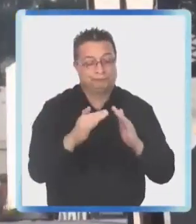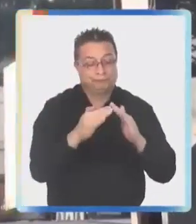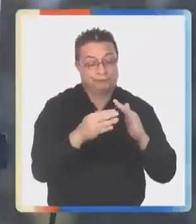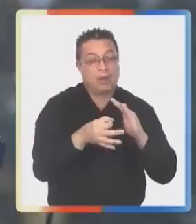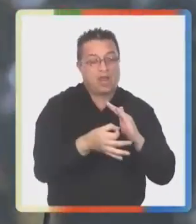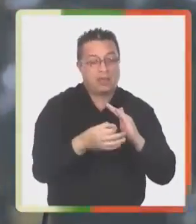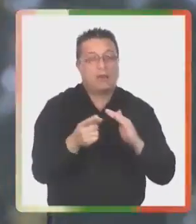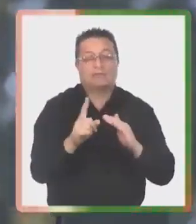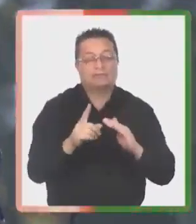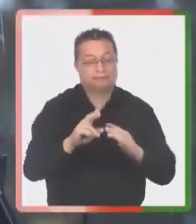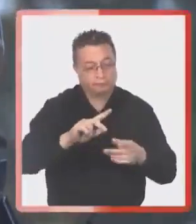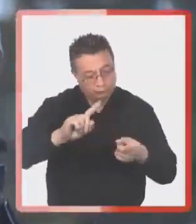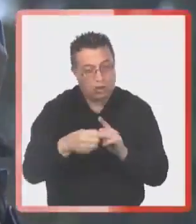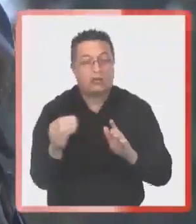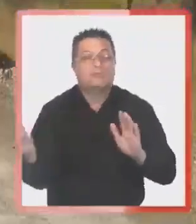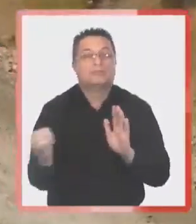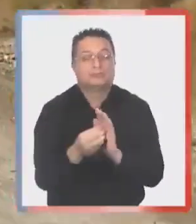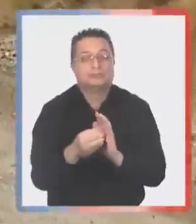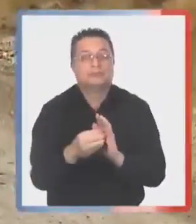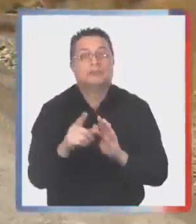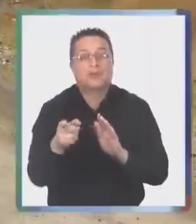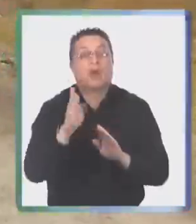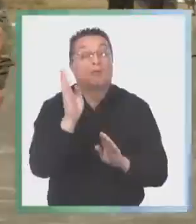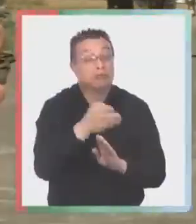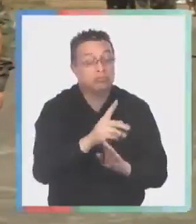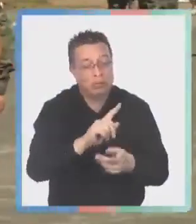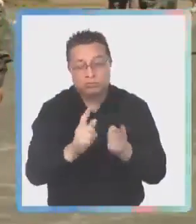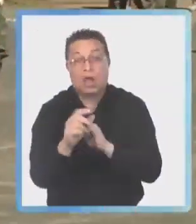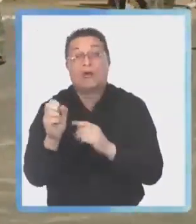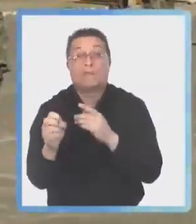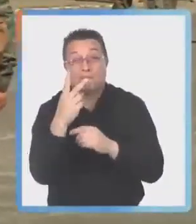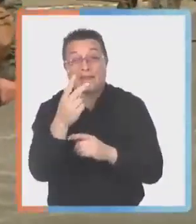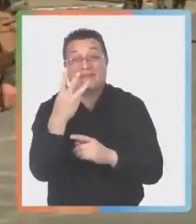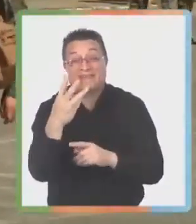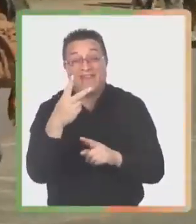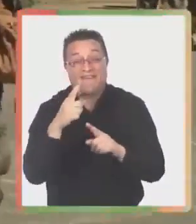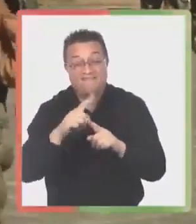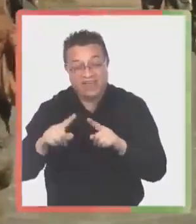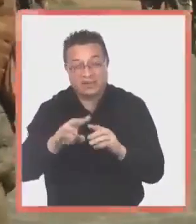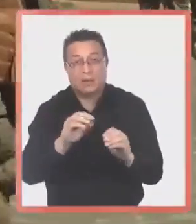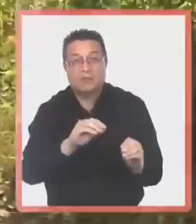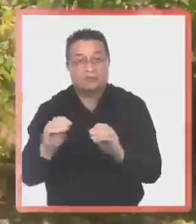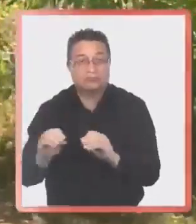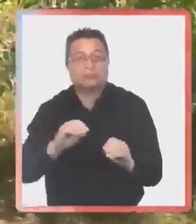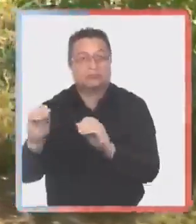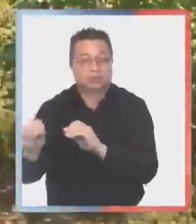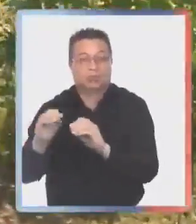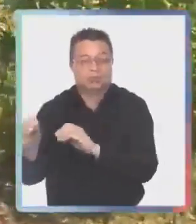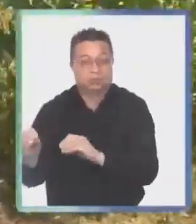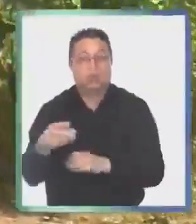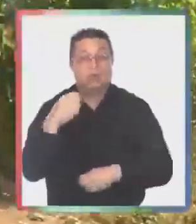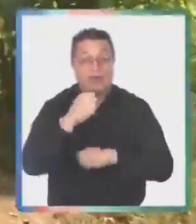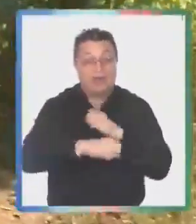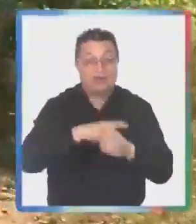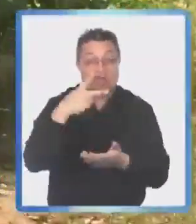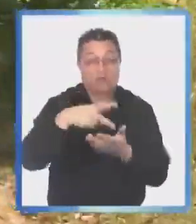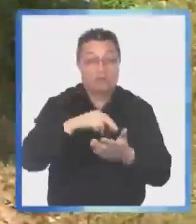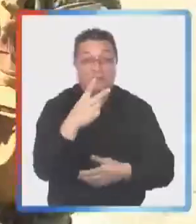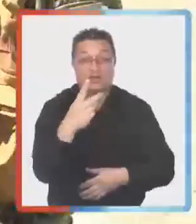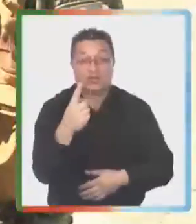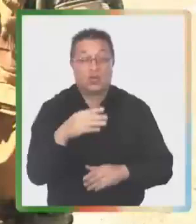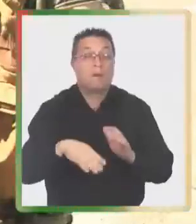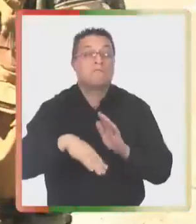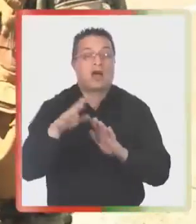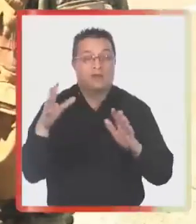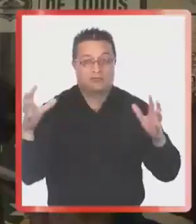a La Moneda a restituirlo y desde entonces ha sido renovado en 23 oportunidades. El año, por ejemplo, el año 2021 fue el año